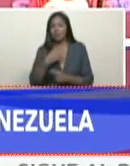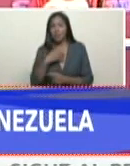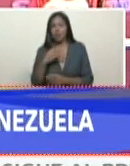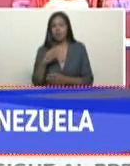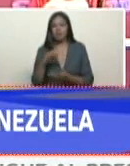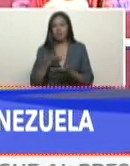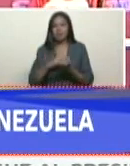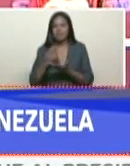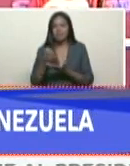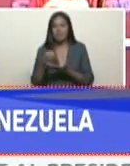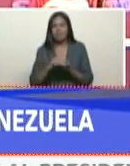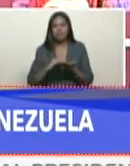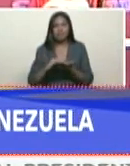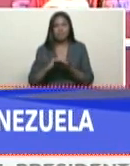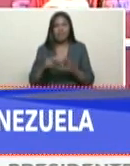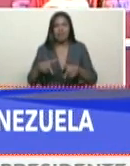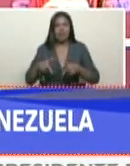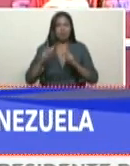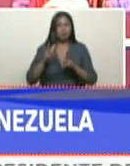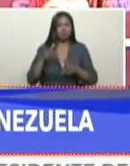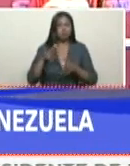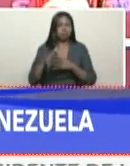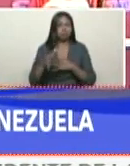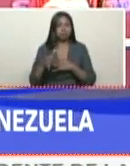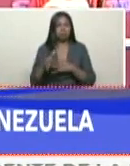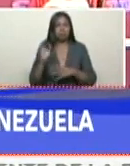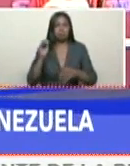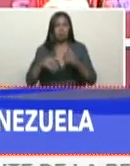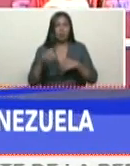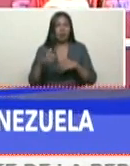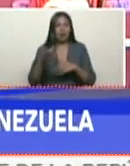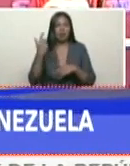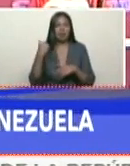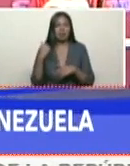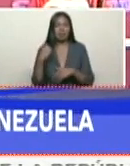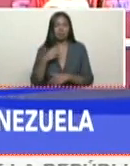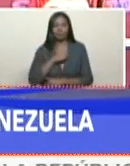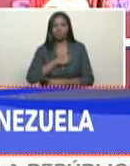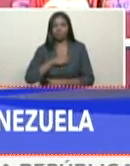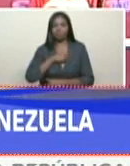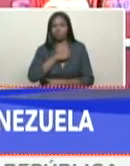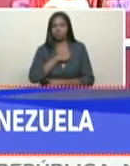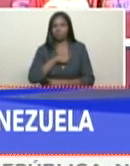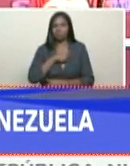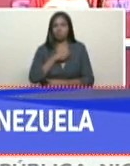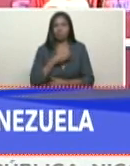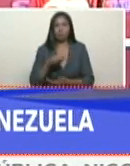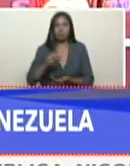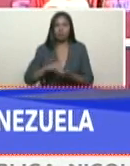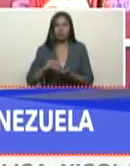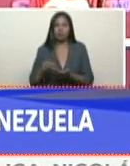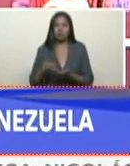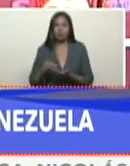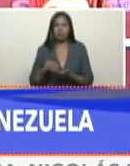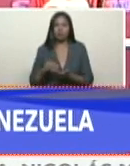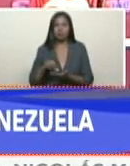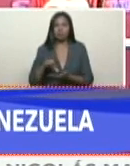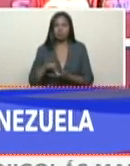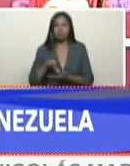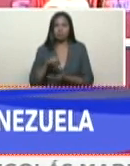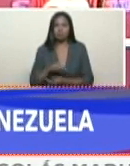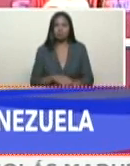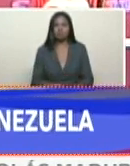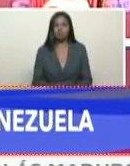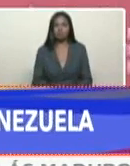curar. Creía que ya se la había curado. Se puso a jugar ayer y lamentablemente tuvo una recaída en el talón de Aquiles.